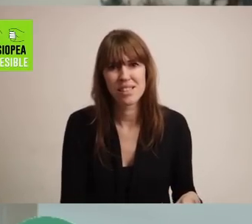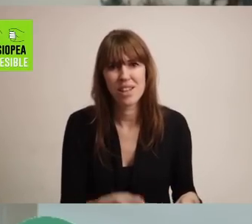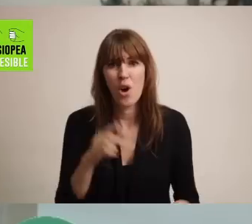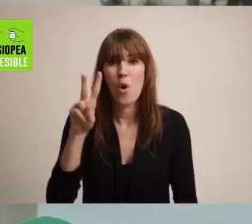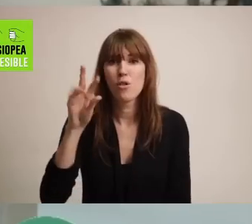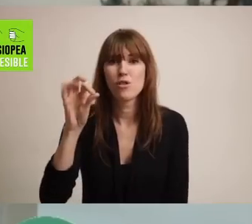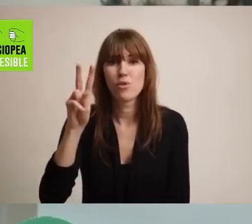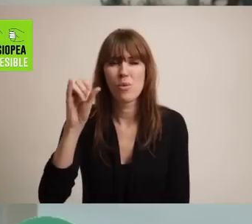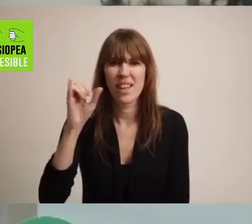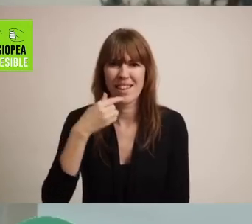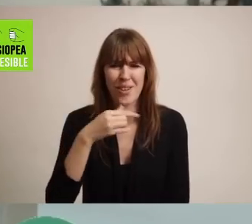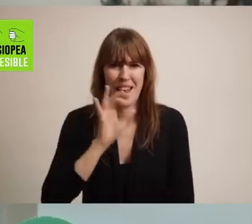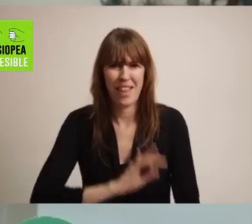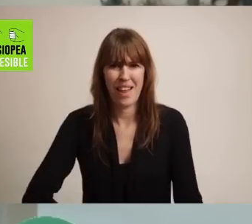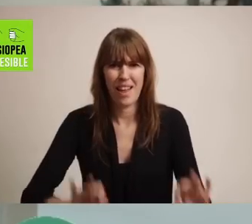Eso no lo dijo Usui.